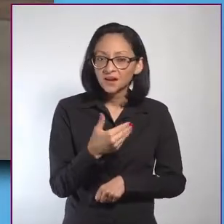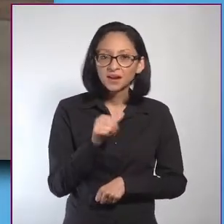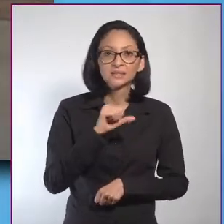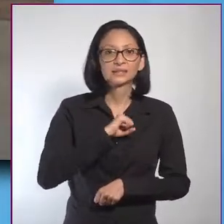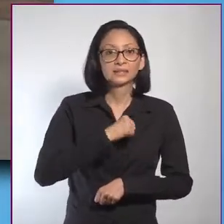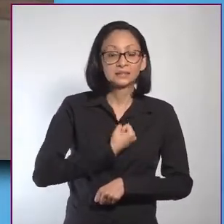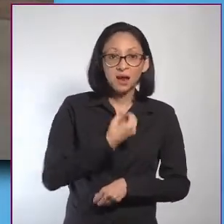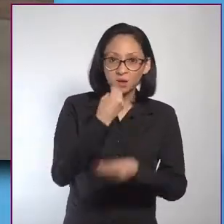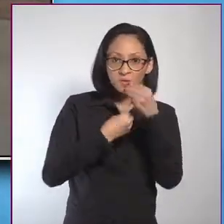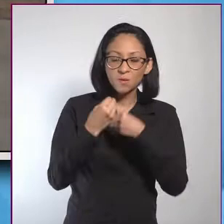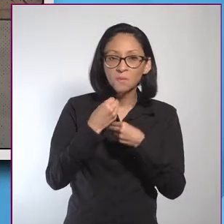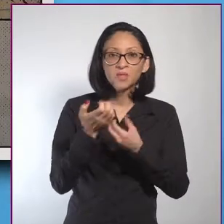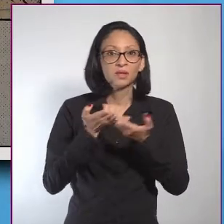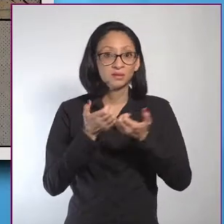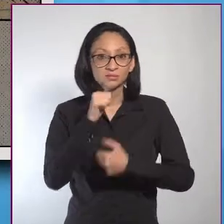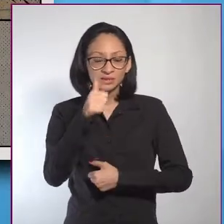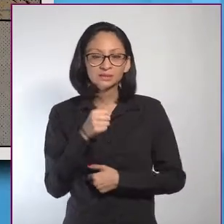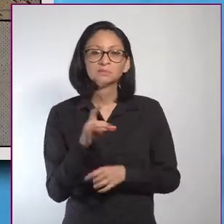física.